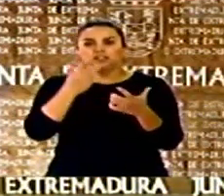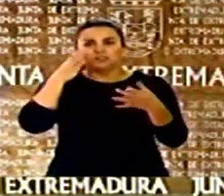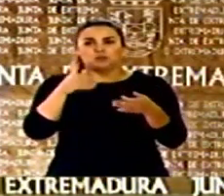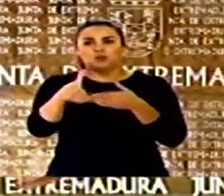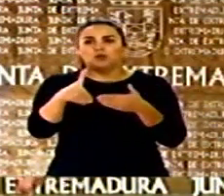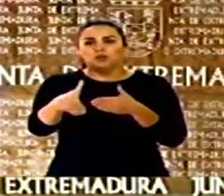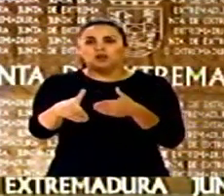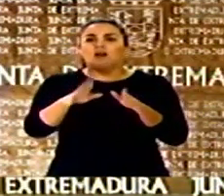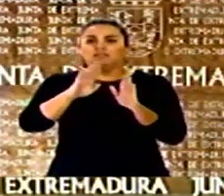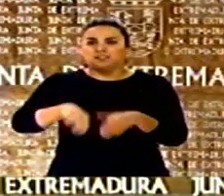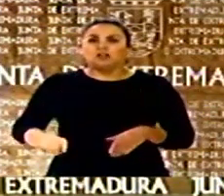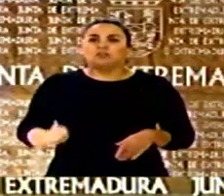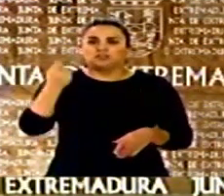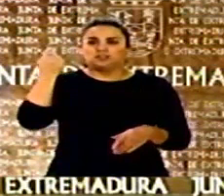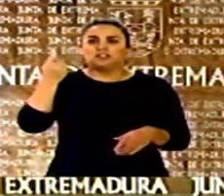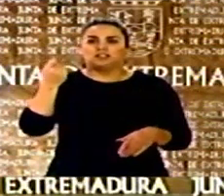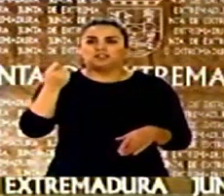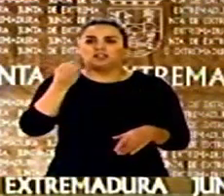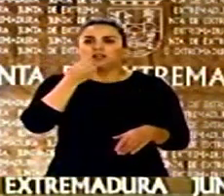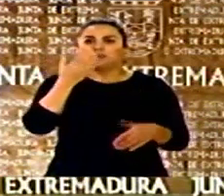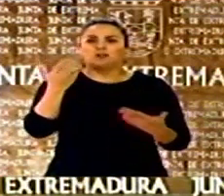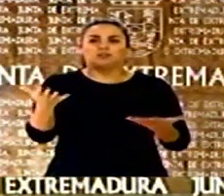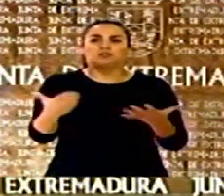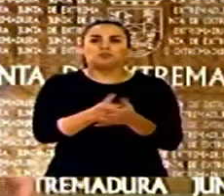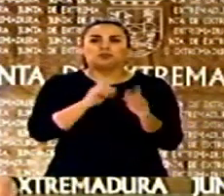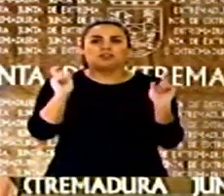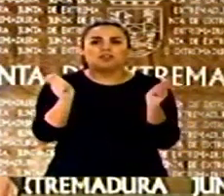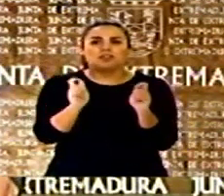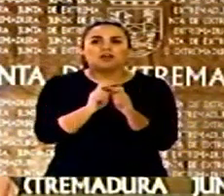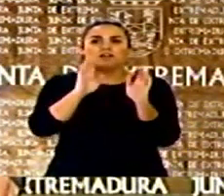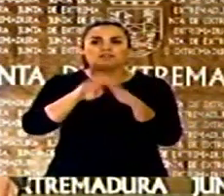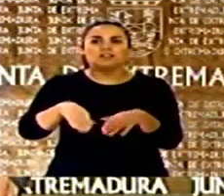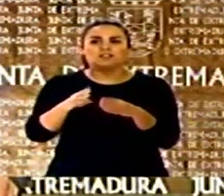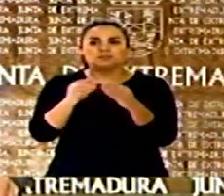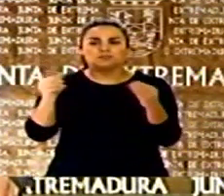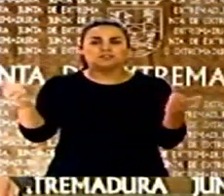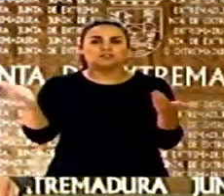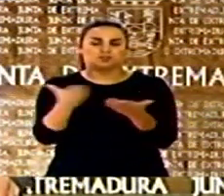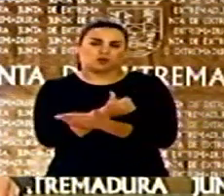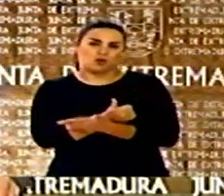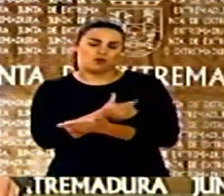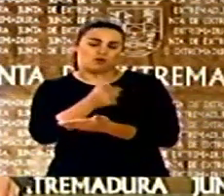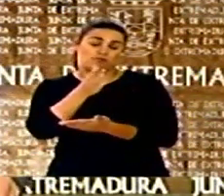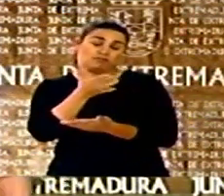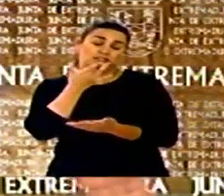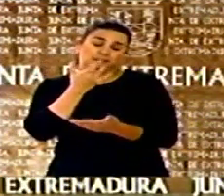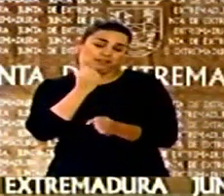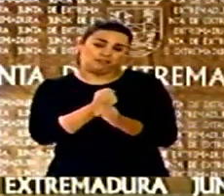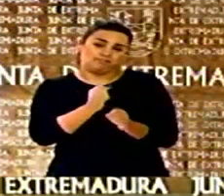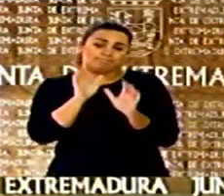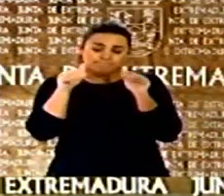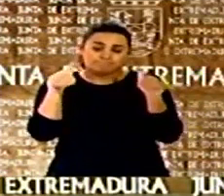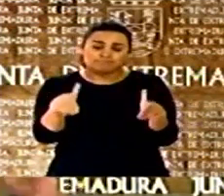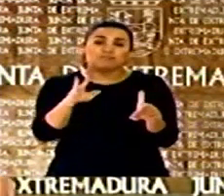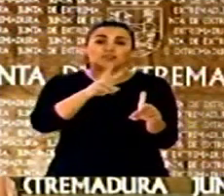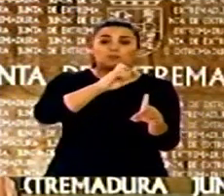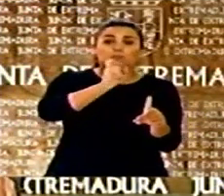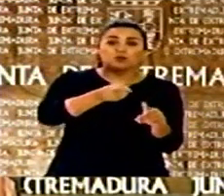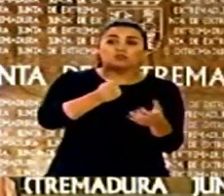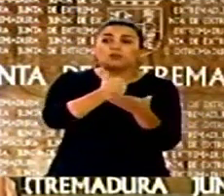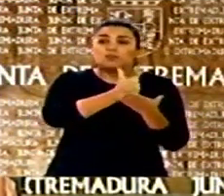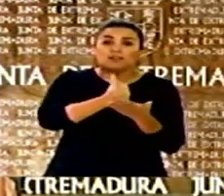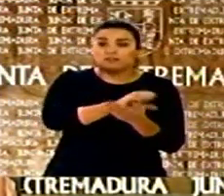Sobre lo segundo no me pronuncio. Me parece que se equivocan, que abandonar el espacio donde está la mayor parte de los ciudadanos, que es la gente moderada de este país, que